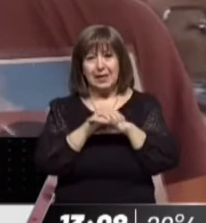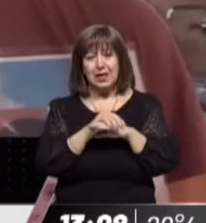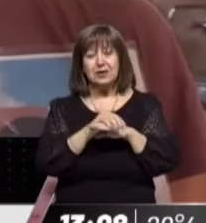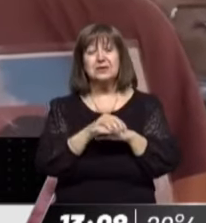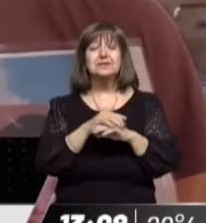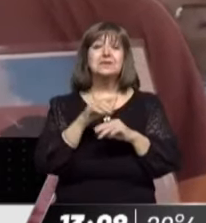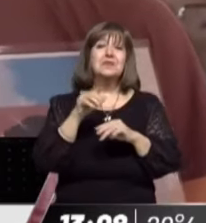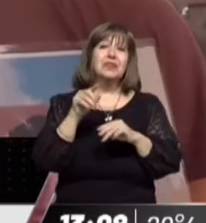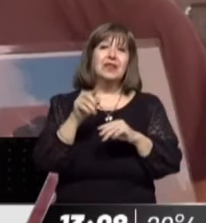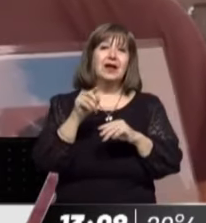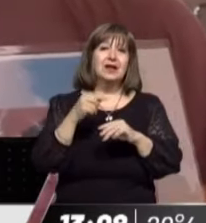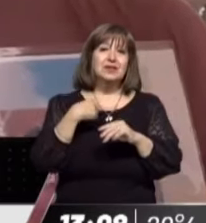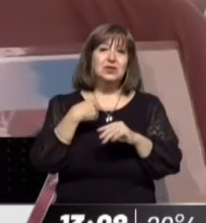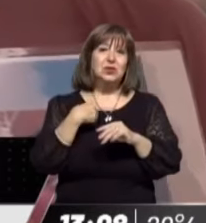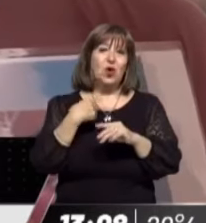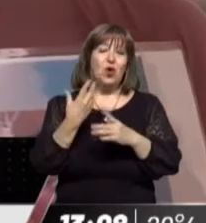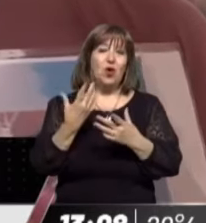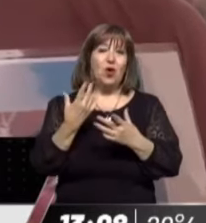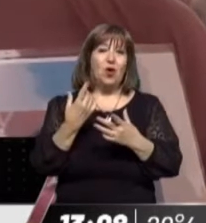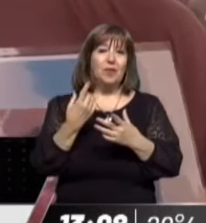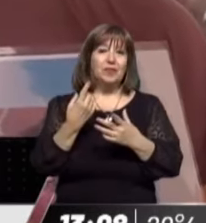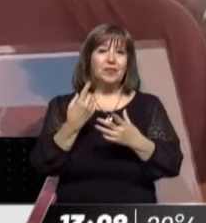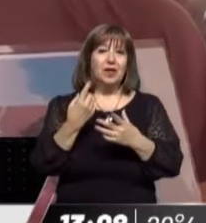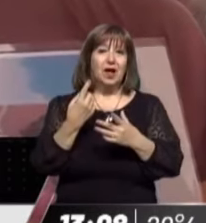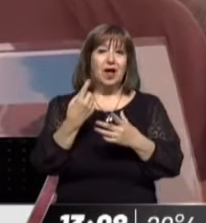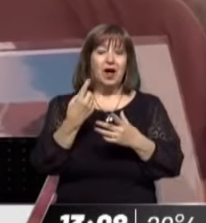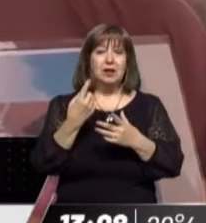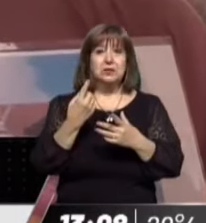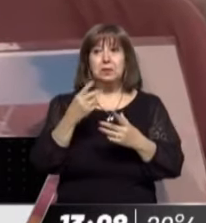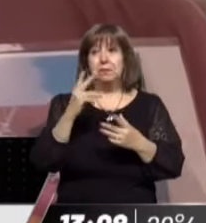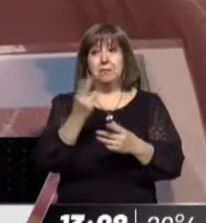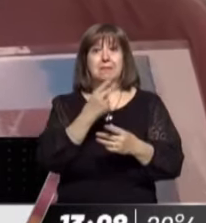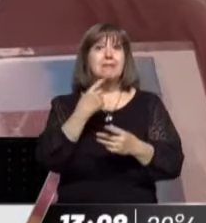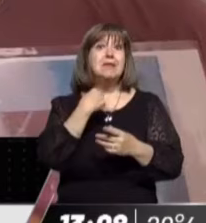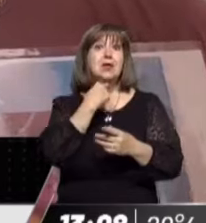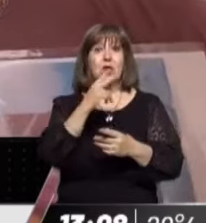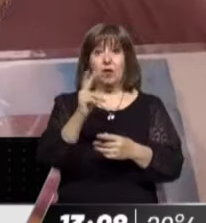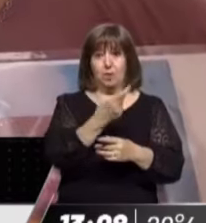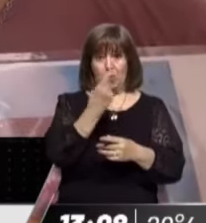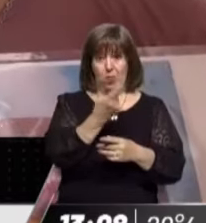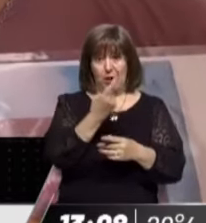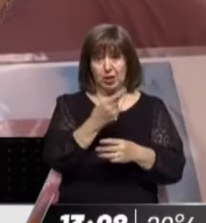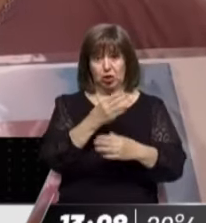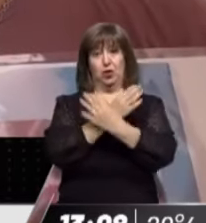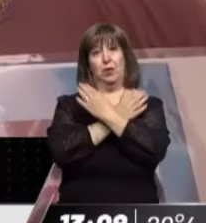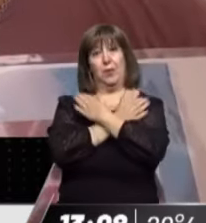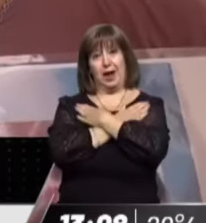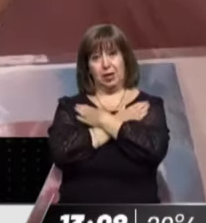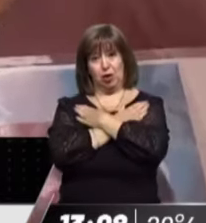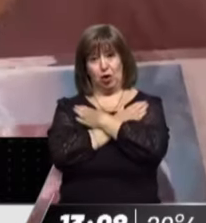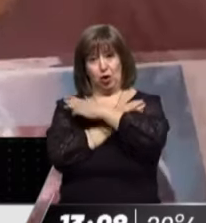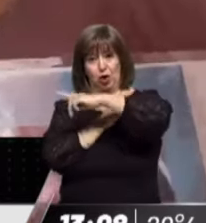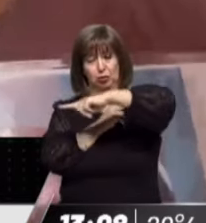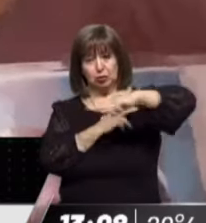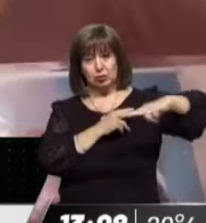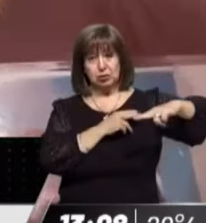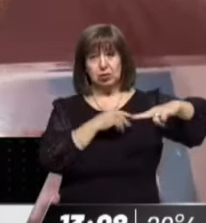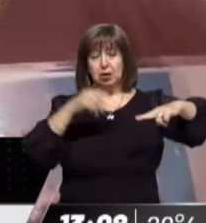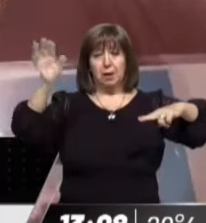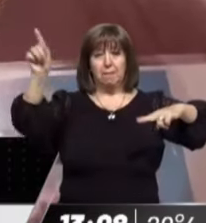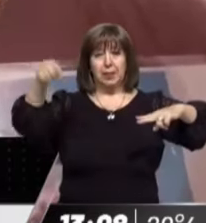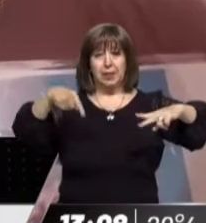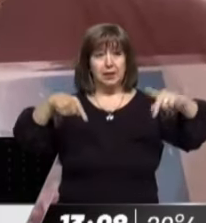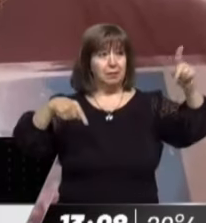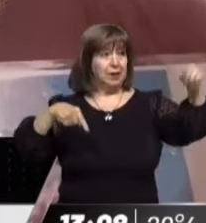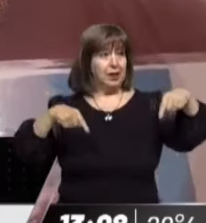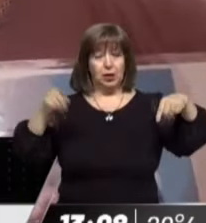más yo lo conocí ese día en el velatorio cuando lo estábamos velando y y no conocí O sea